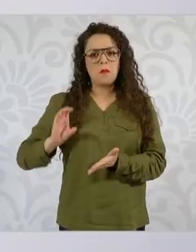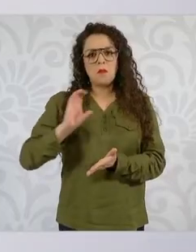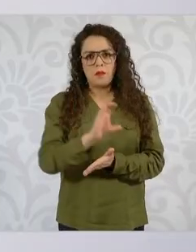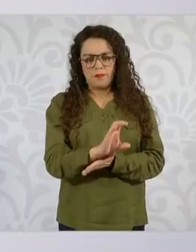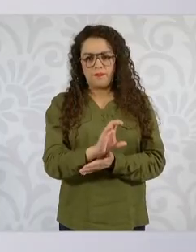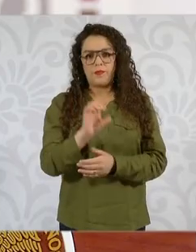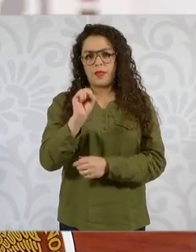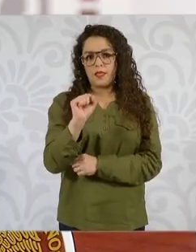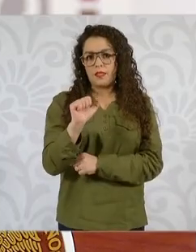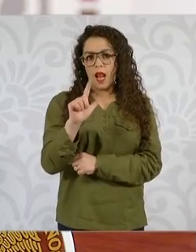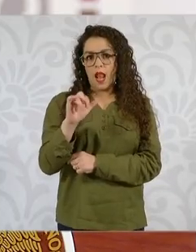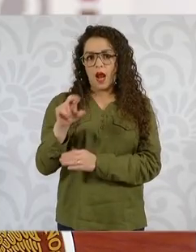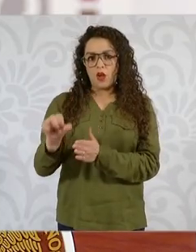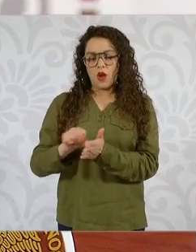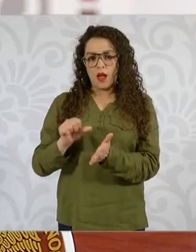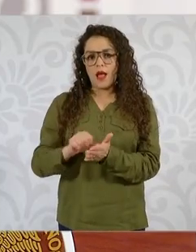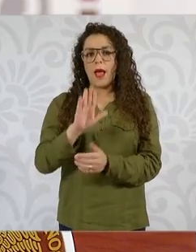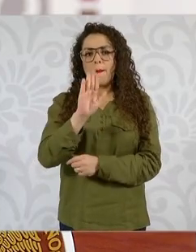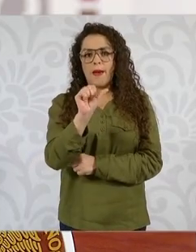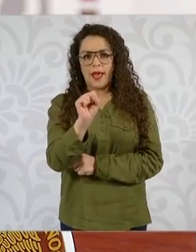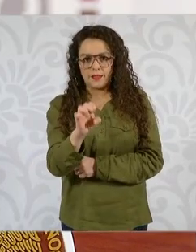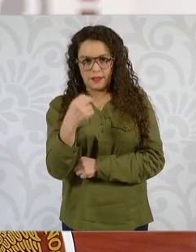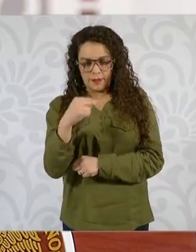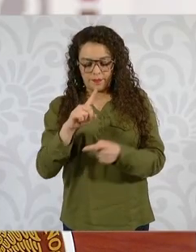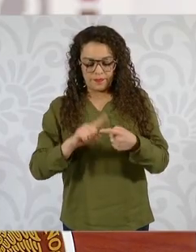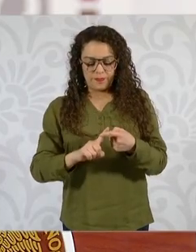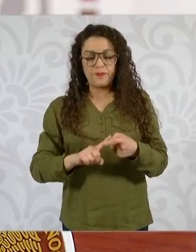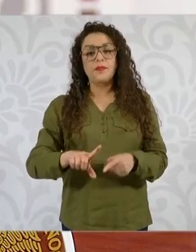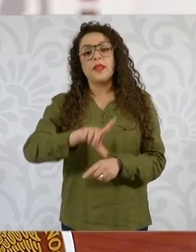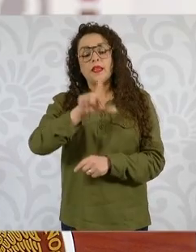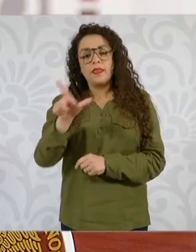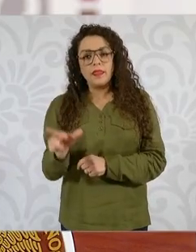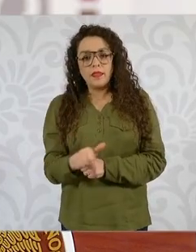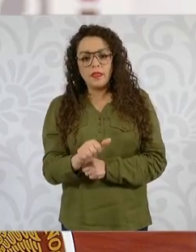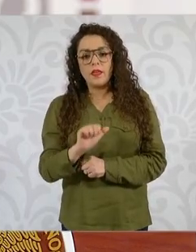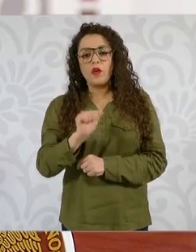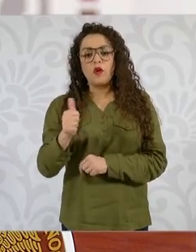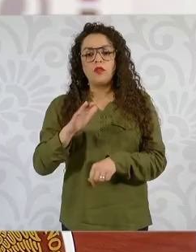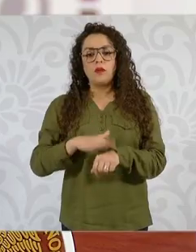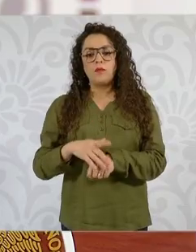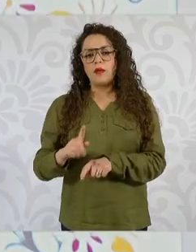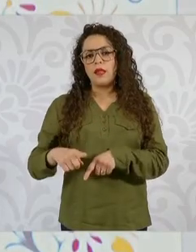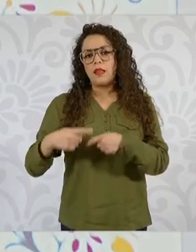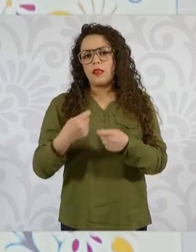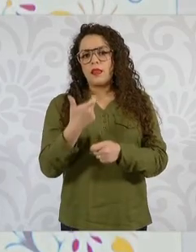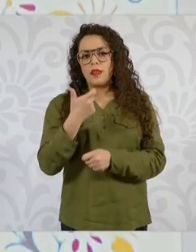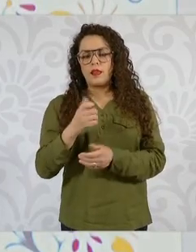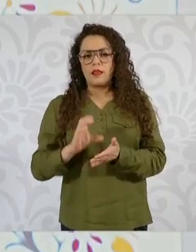salario base y luego tiene una compensación por un